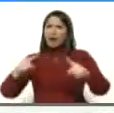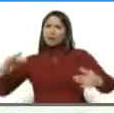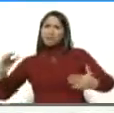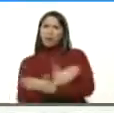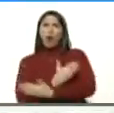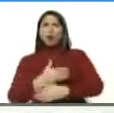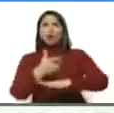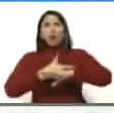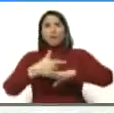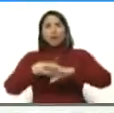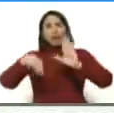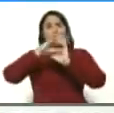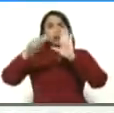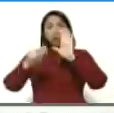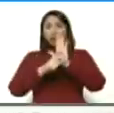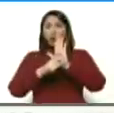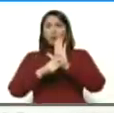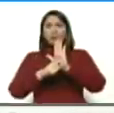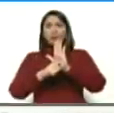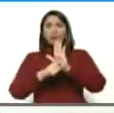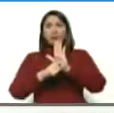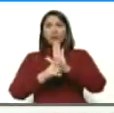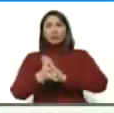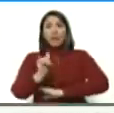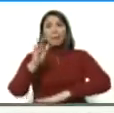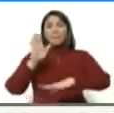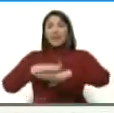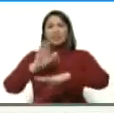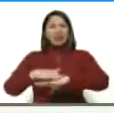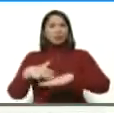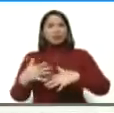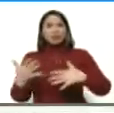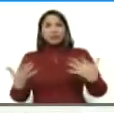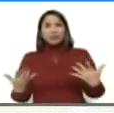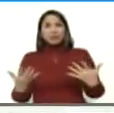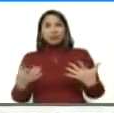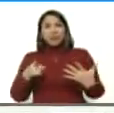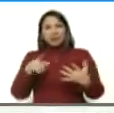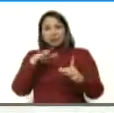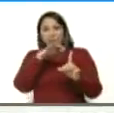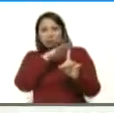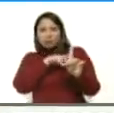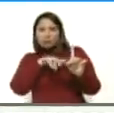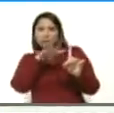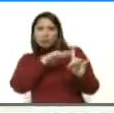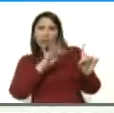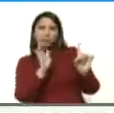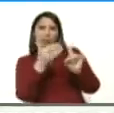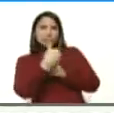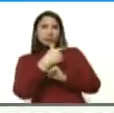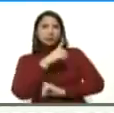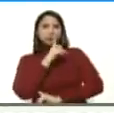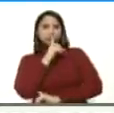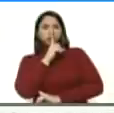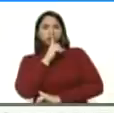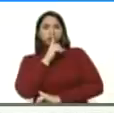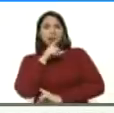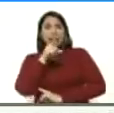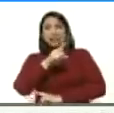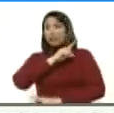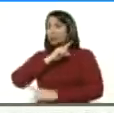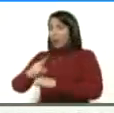un gobierno constitucional. ¿Qué es lo que está ocurriendo? Es un entramado y así debe